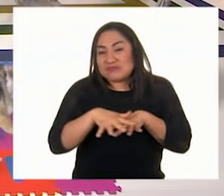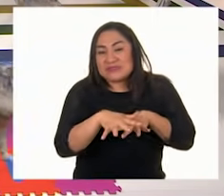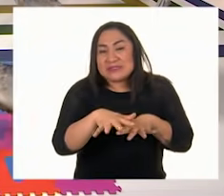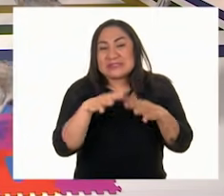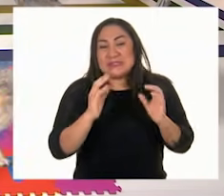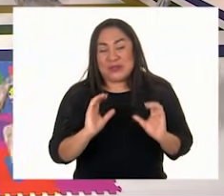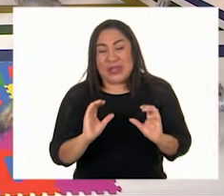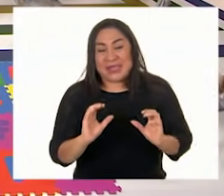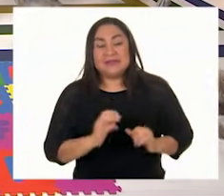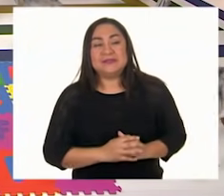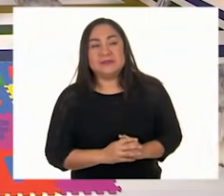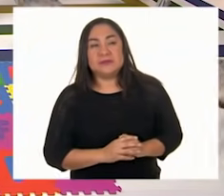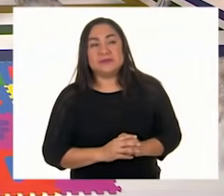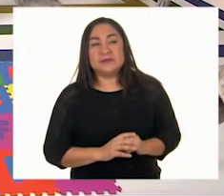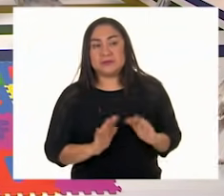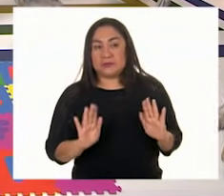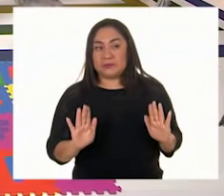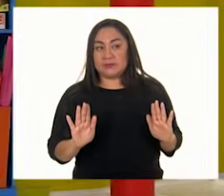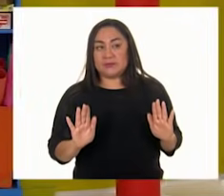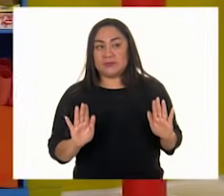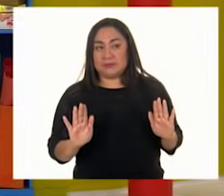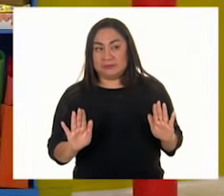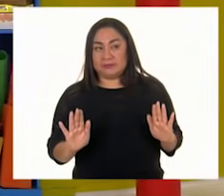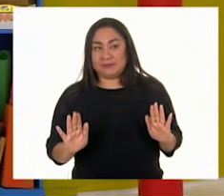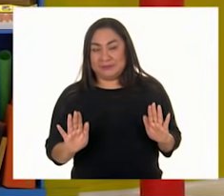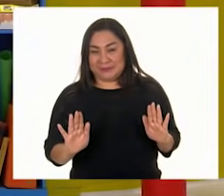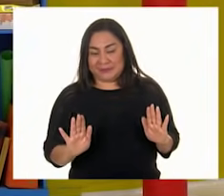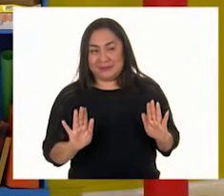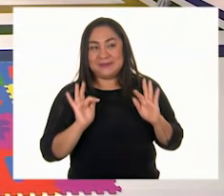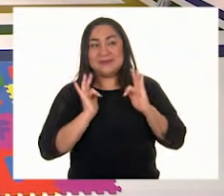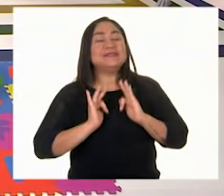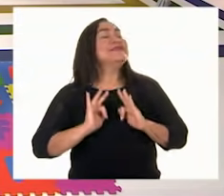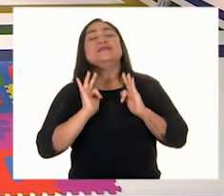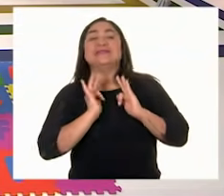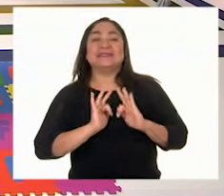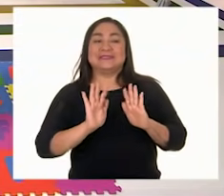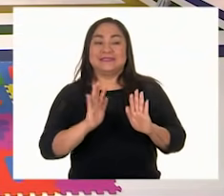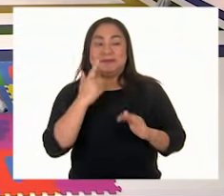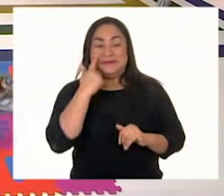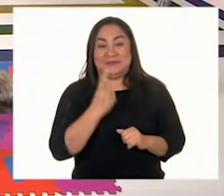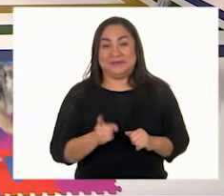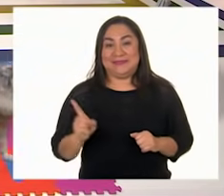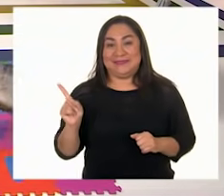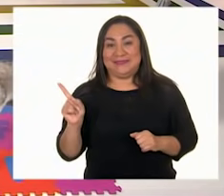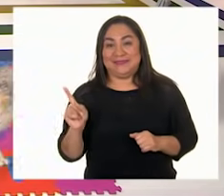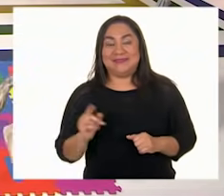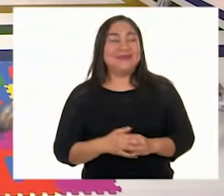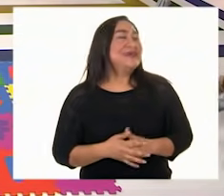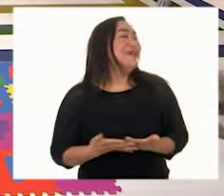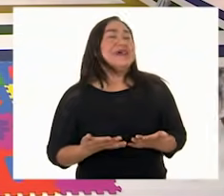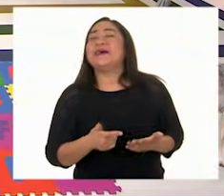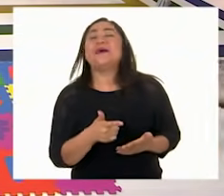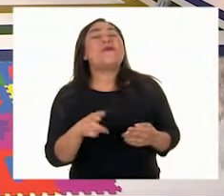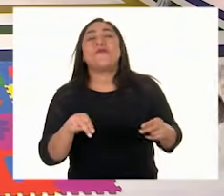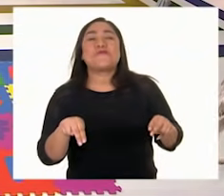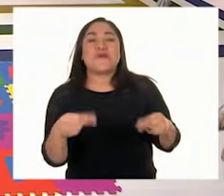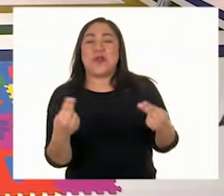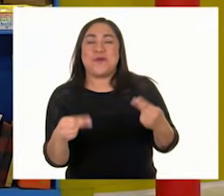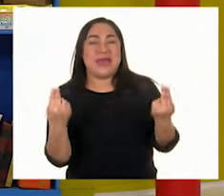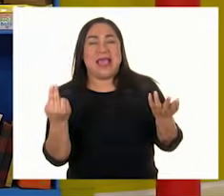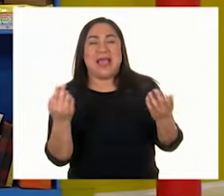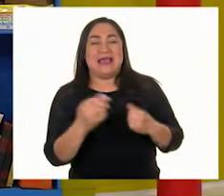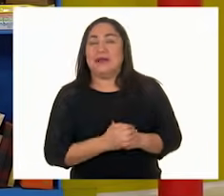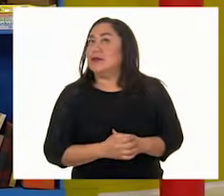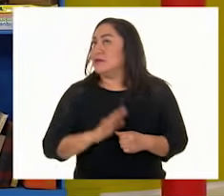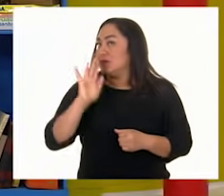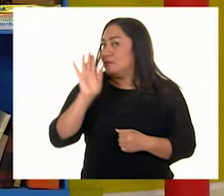cuidado. A ver, espérenme tantito. Primero hay que decirle... ¡Fuera! Fuera de aquí. ¡Fuera, fuera! ¡Vamos a una broma! ¡Ay, maestra, usted y